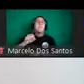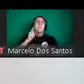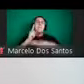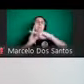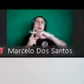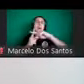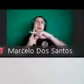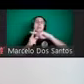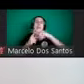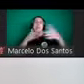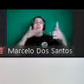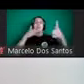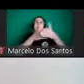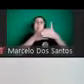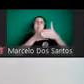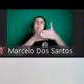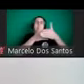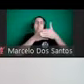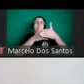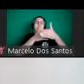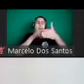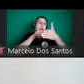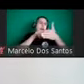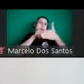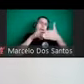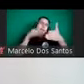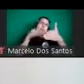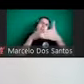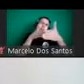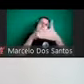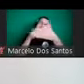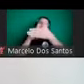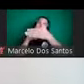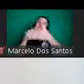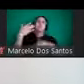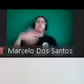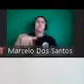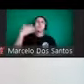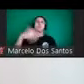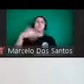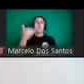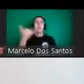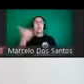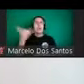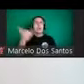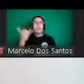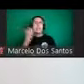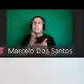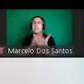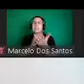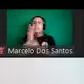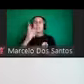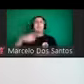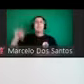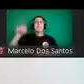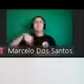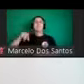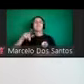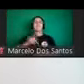van a encontrarse con situaciones en las que van a tener por ahí alguna que otra dificultad en el manejo con eso.